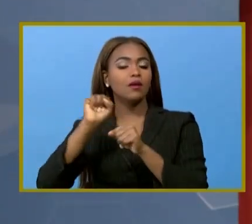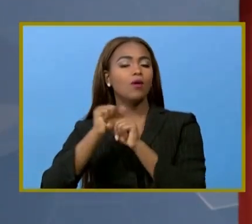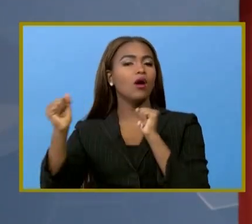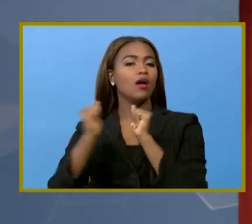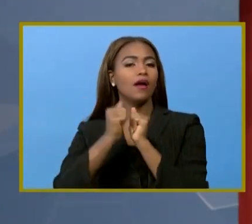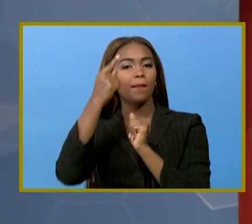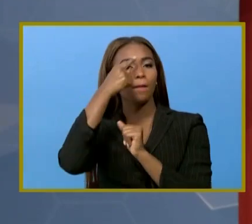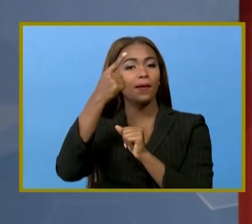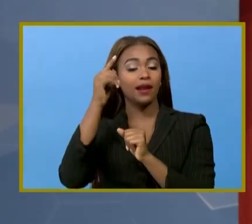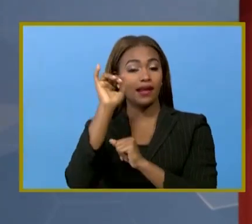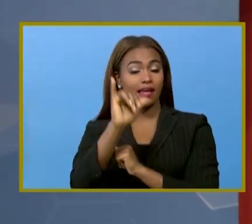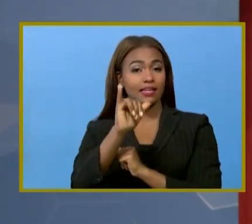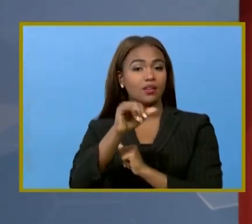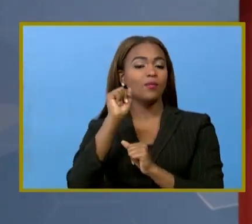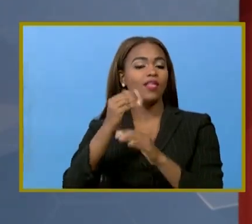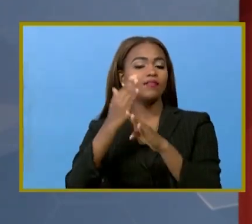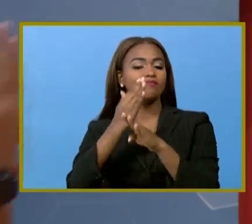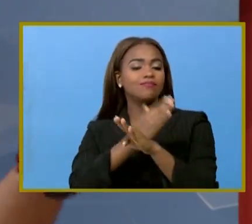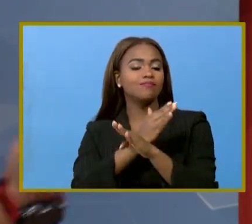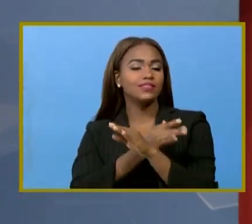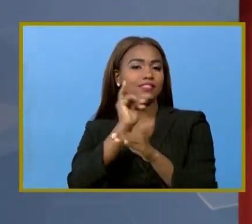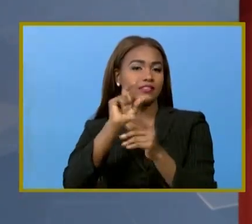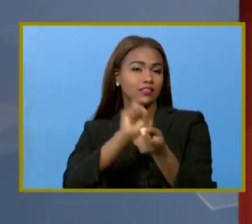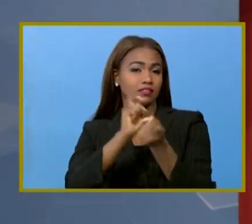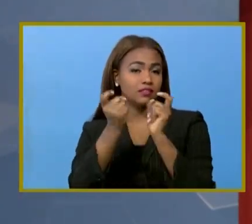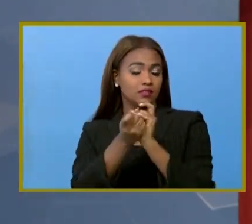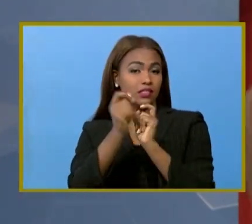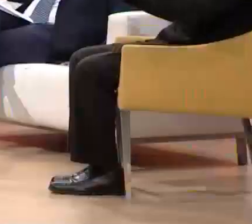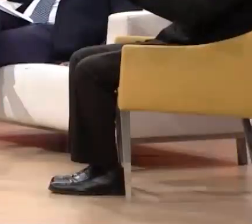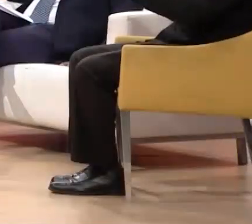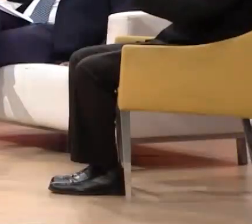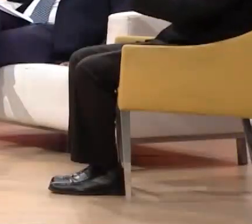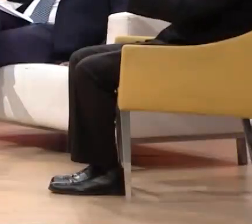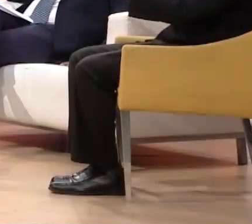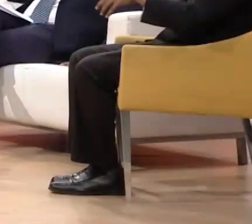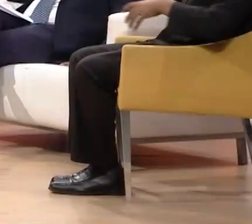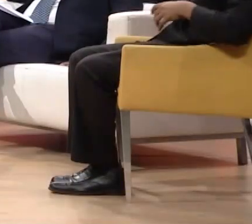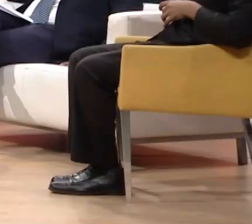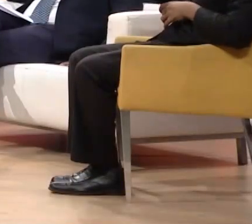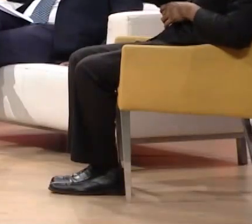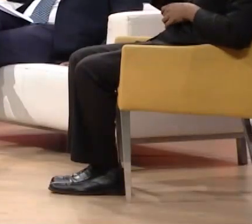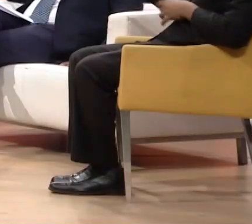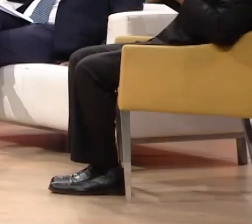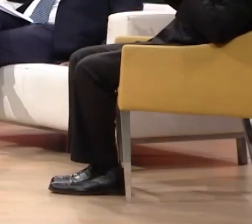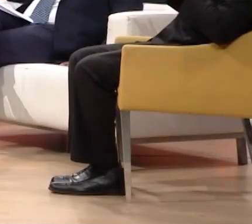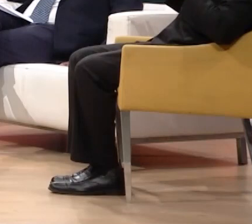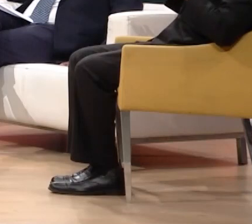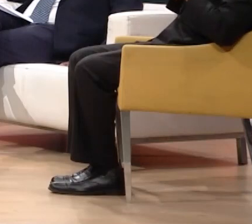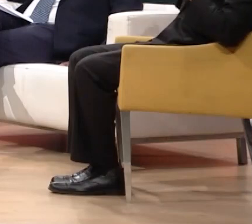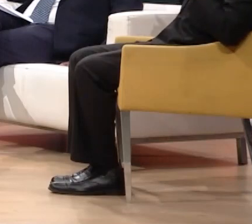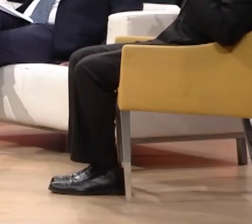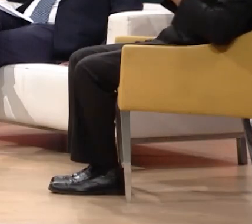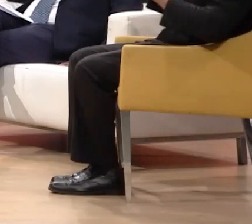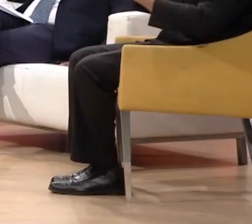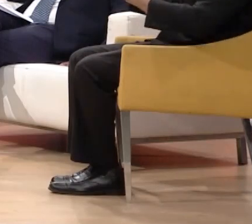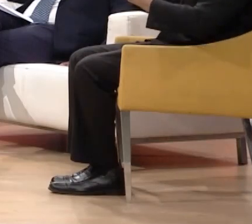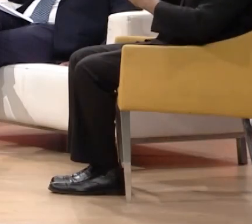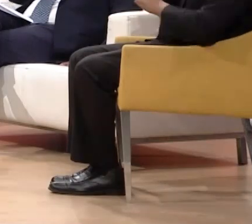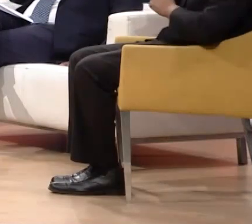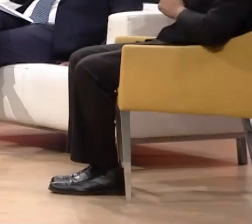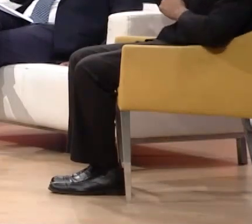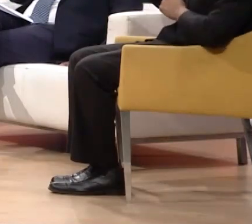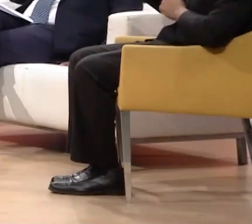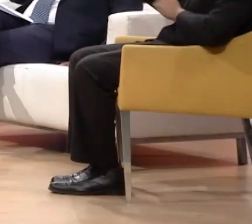para que eso mejore, eso cambie. Y lo que tú mencionabas es que estamos también tratando de que en un futuro, así como se enseña